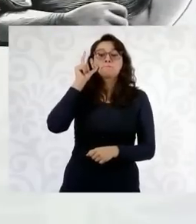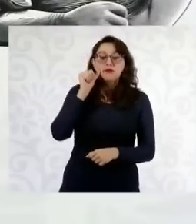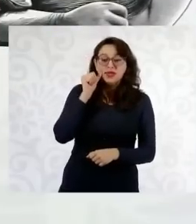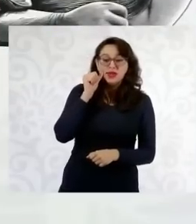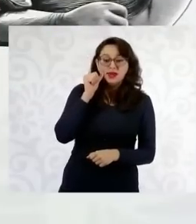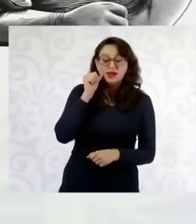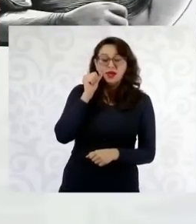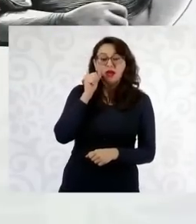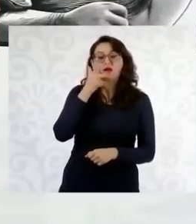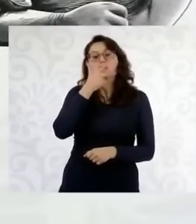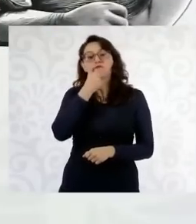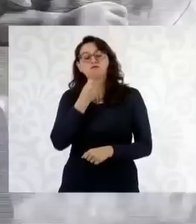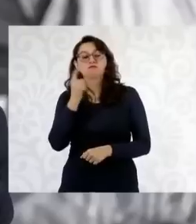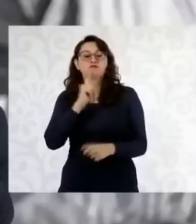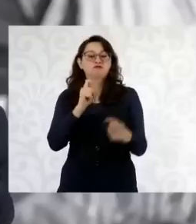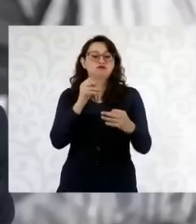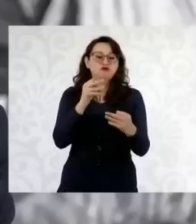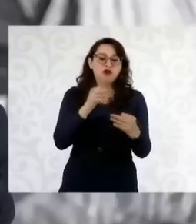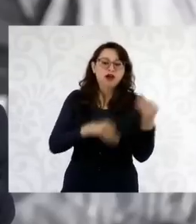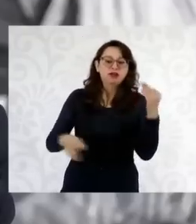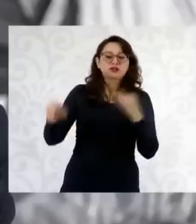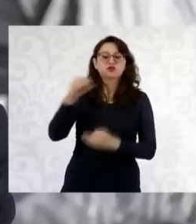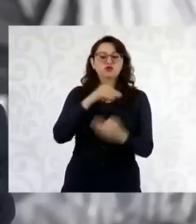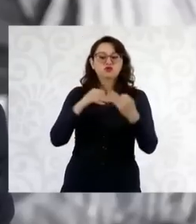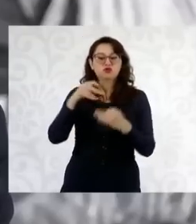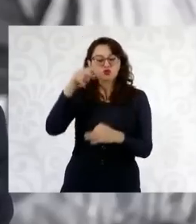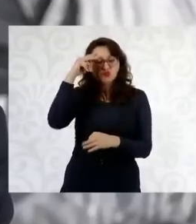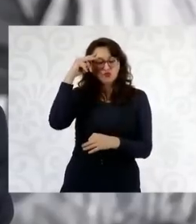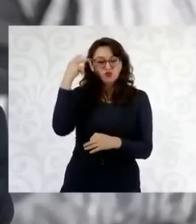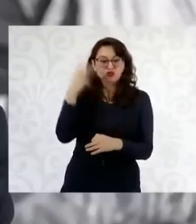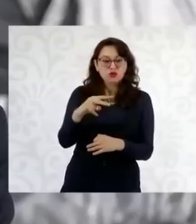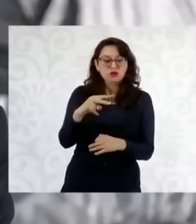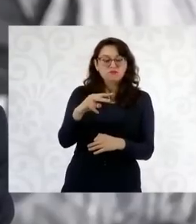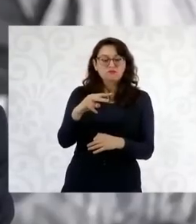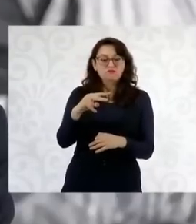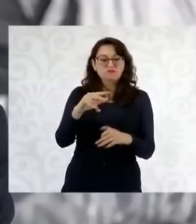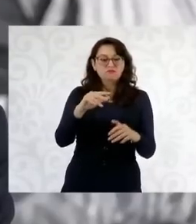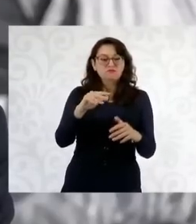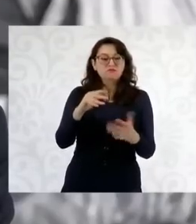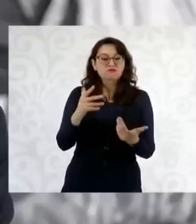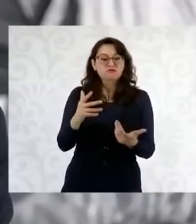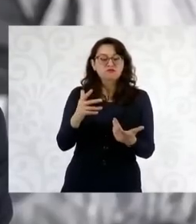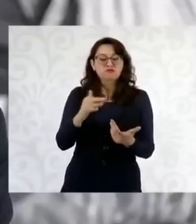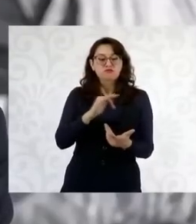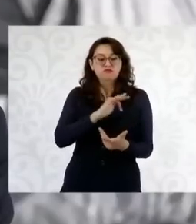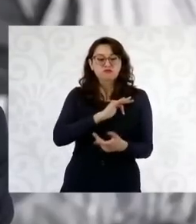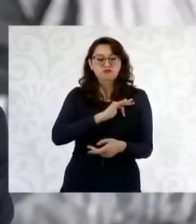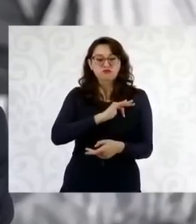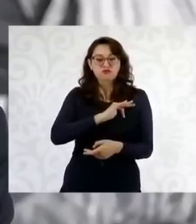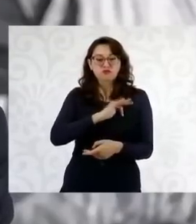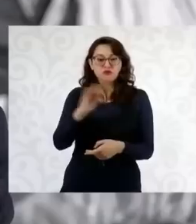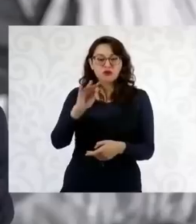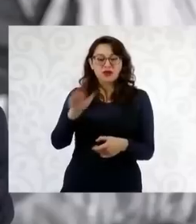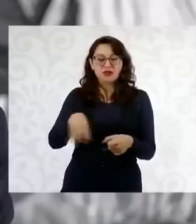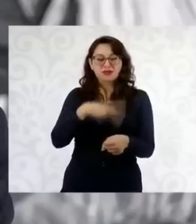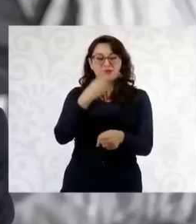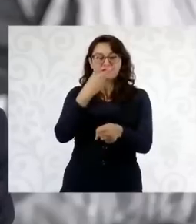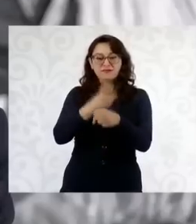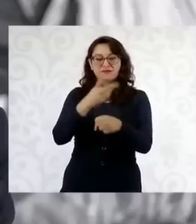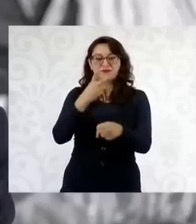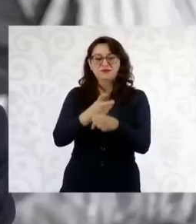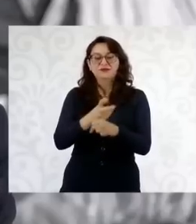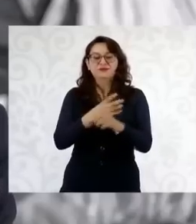los mexicanos puedan acercarse al segundo piso del Museo Nacional de